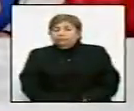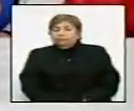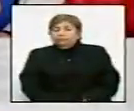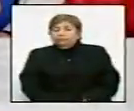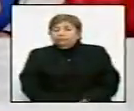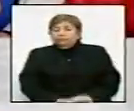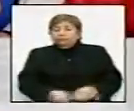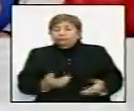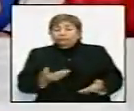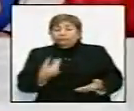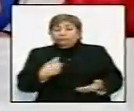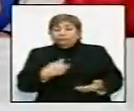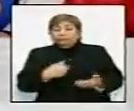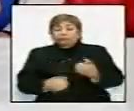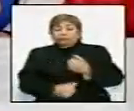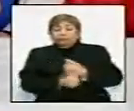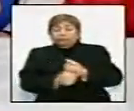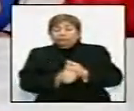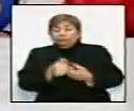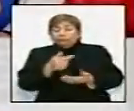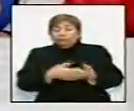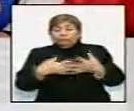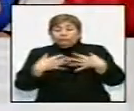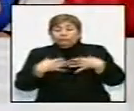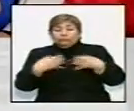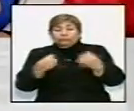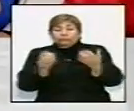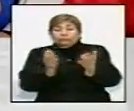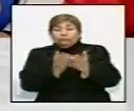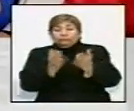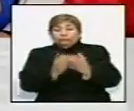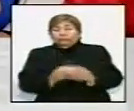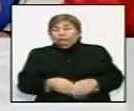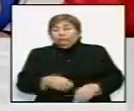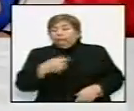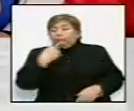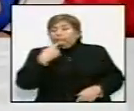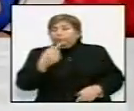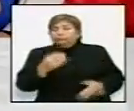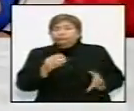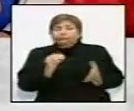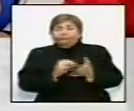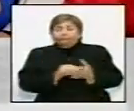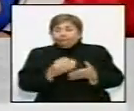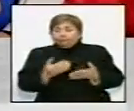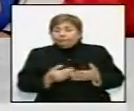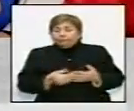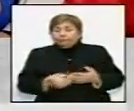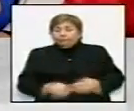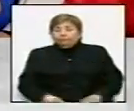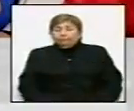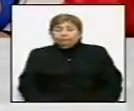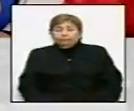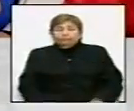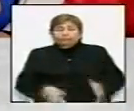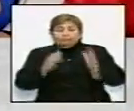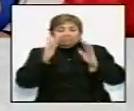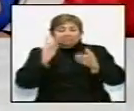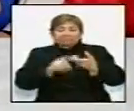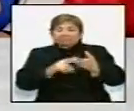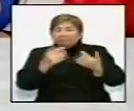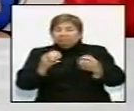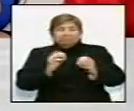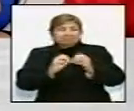los daños que ha sufrido en el tema de salud y educación, los colegios, las instituciones educativas hasta el día de hoy no